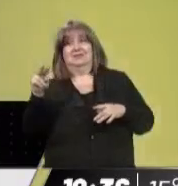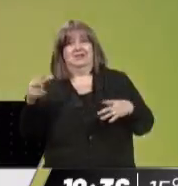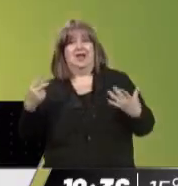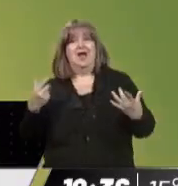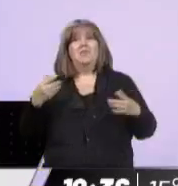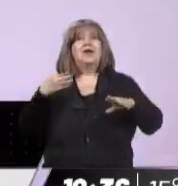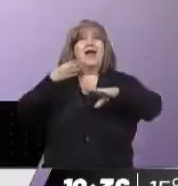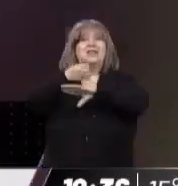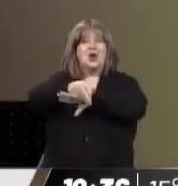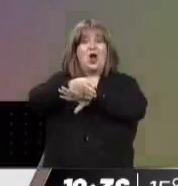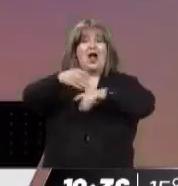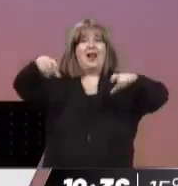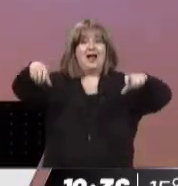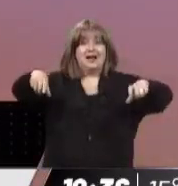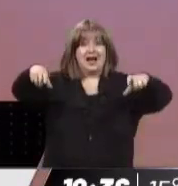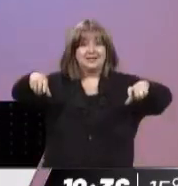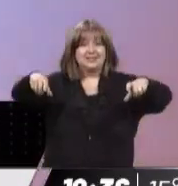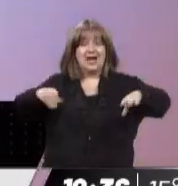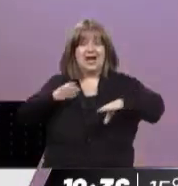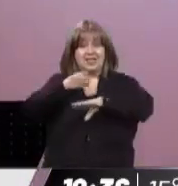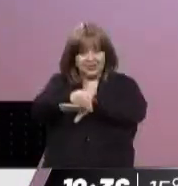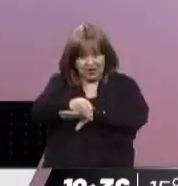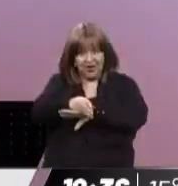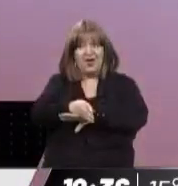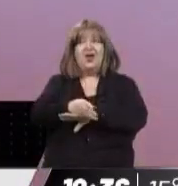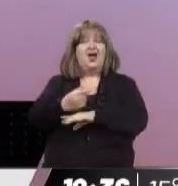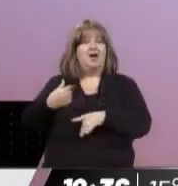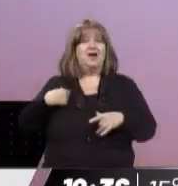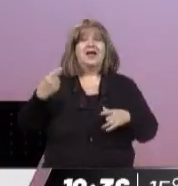sí. Todas las fotos. Yo que pensé que había copado la atención en aquel momento cuando salí en la foto con Di María.